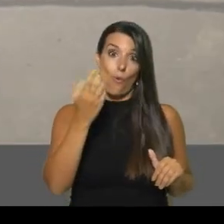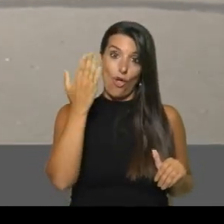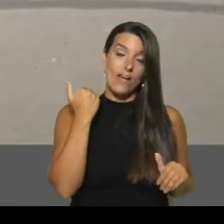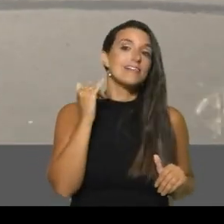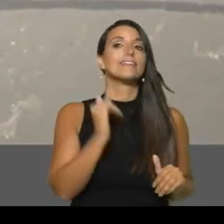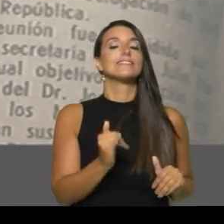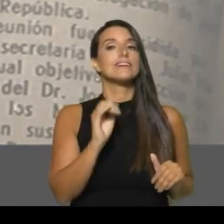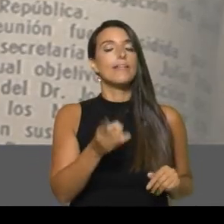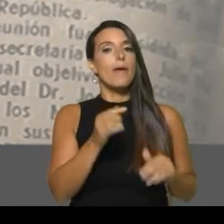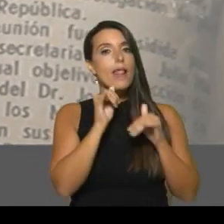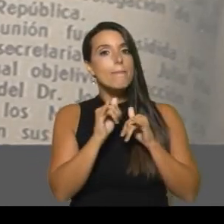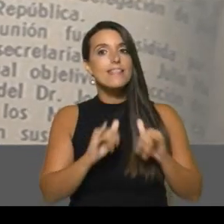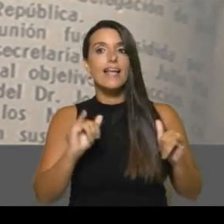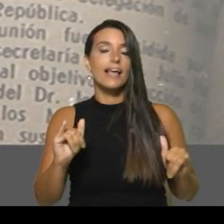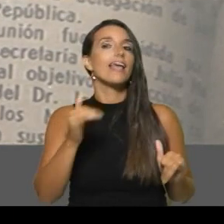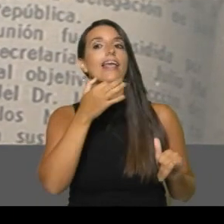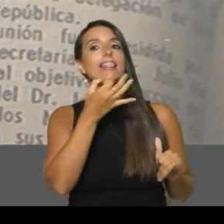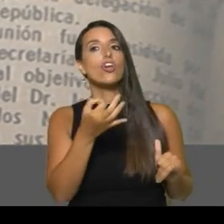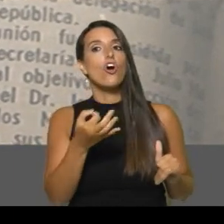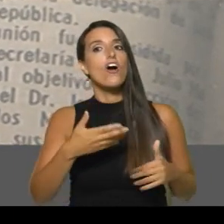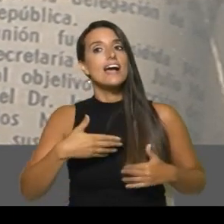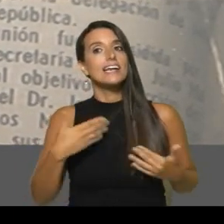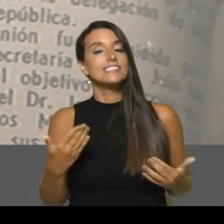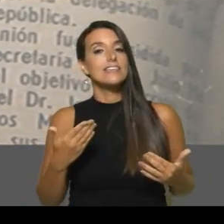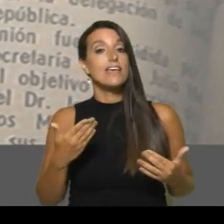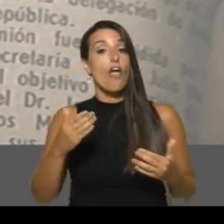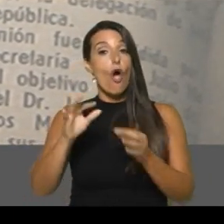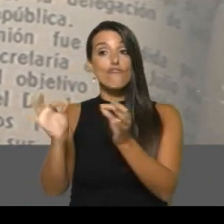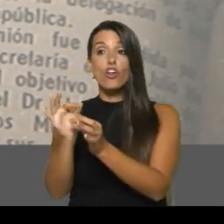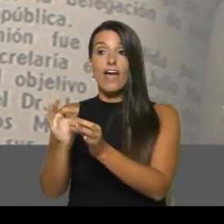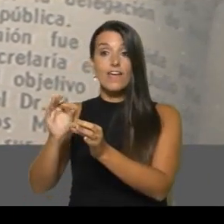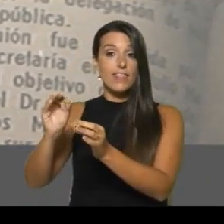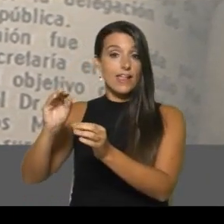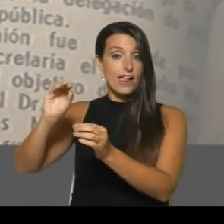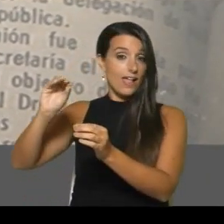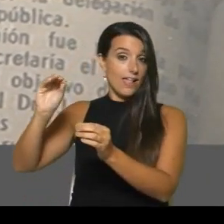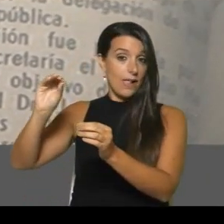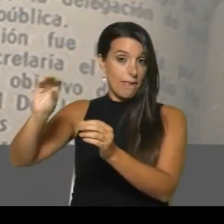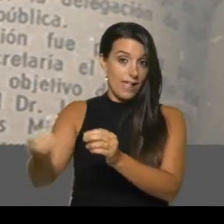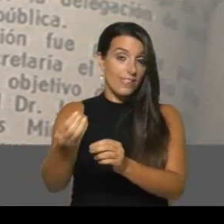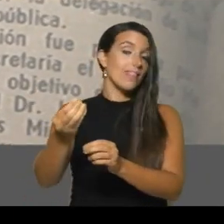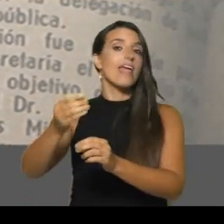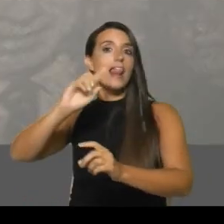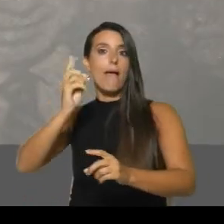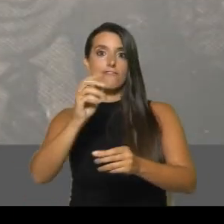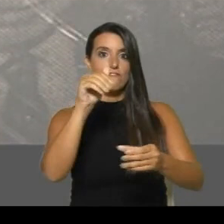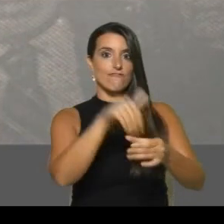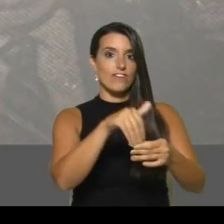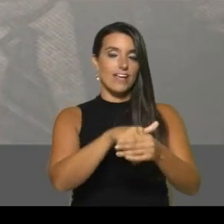transmitió el mensaje de que si caía aborda Berry los militares que habían abordadores y llamaban a elecciones de inmediato